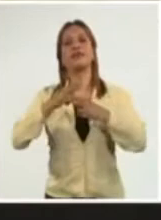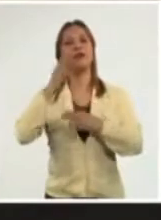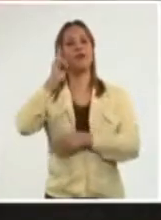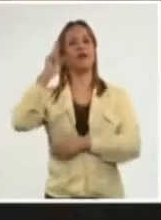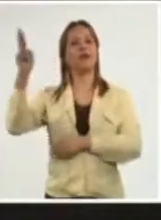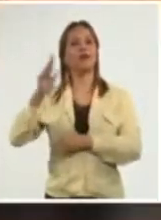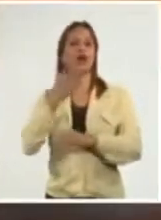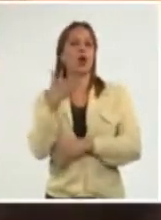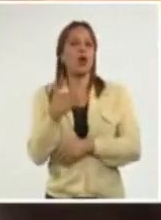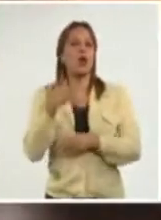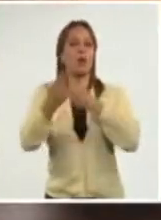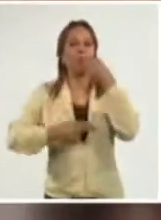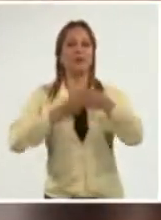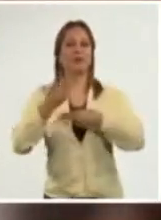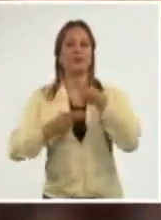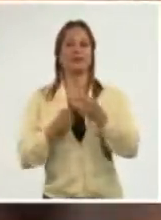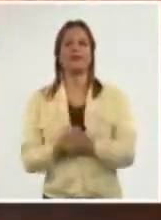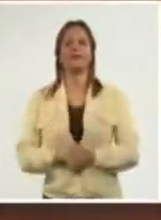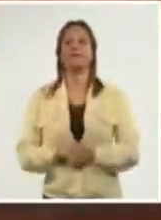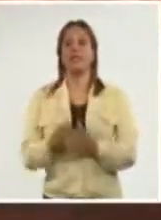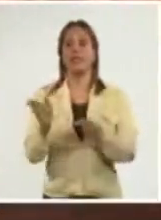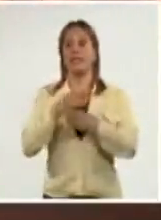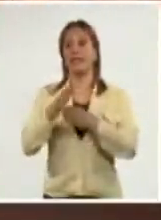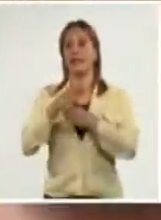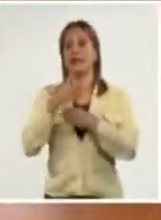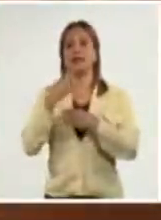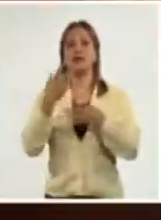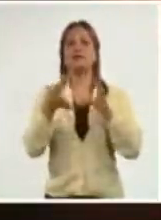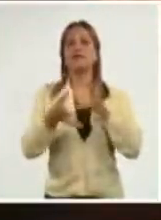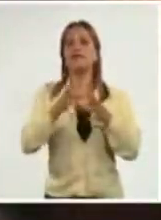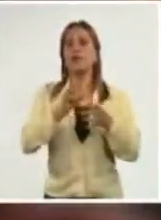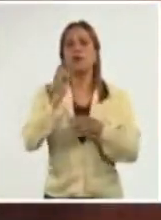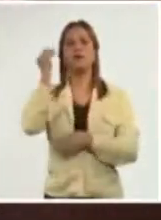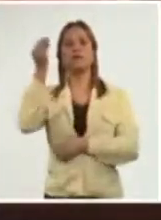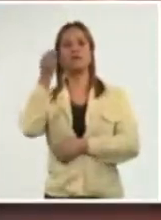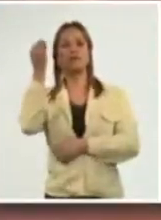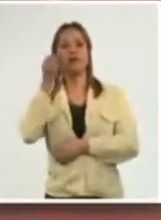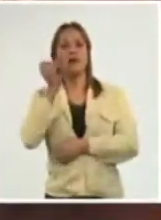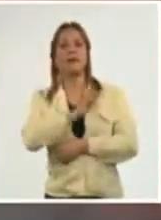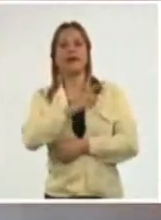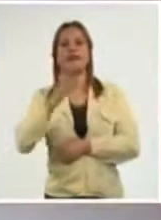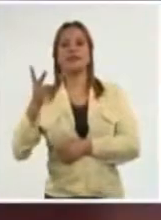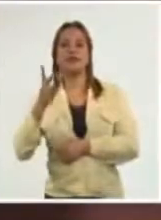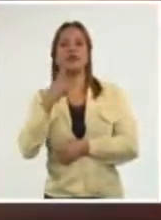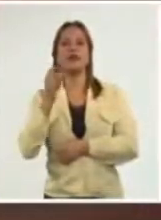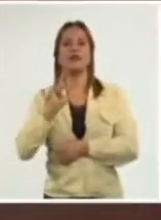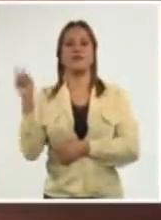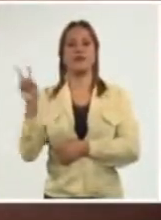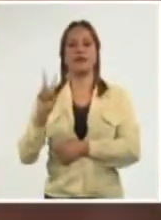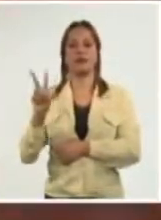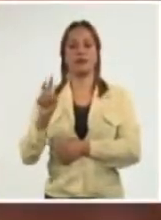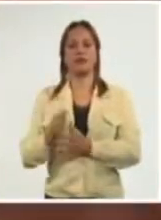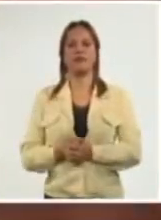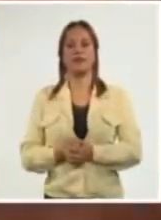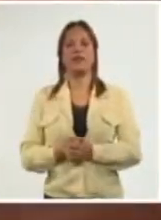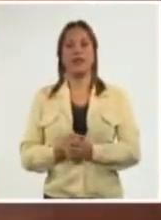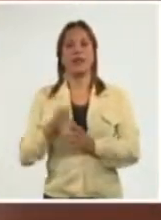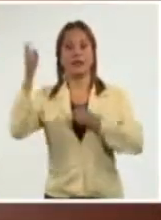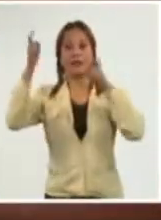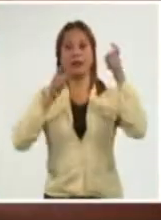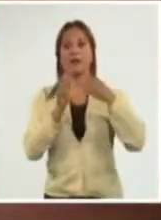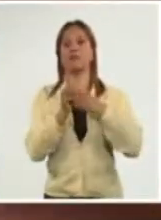a hacer. Varios factores habían sido considerados para la victoria del movimiento bolivariano 200, con Chávez al